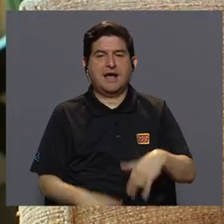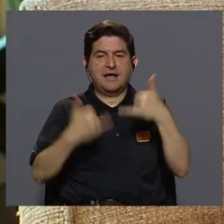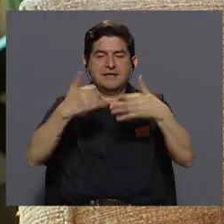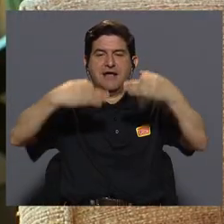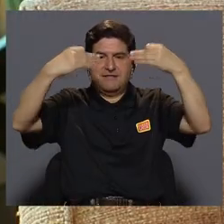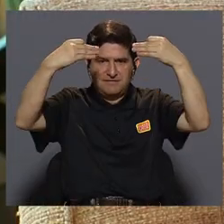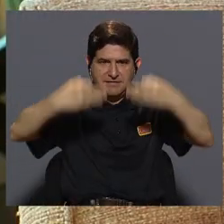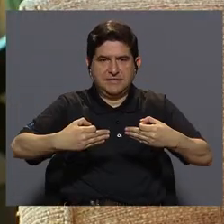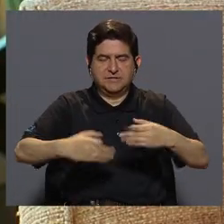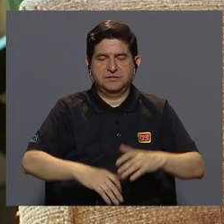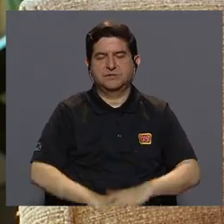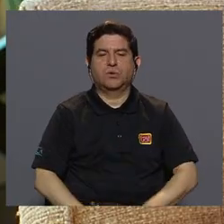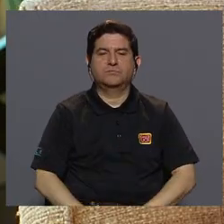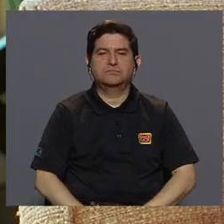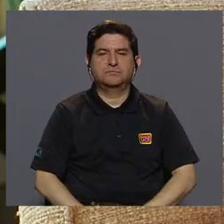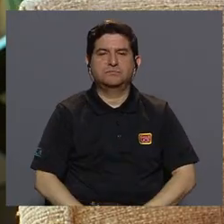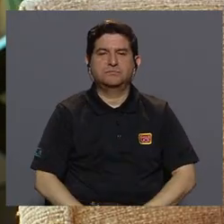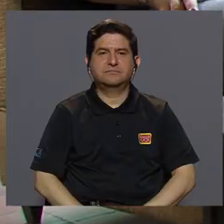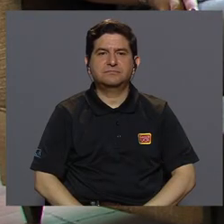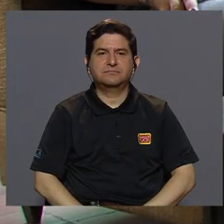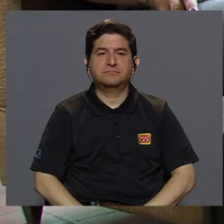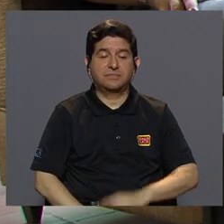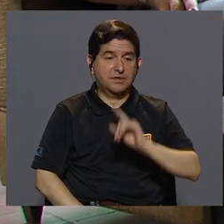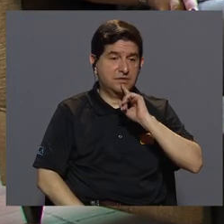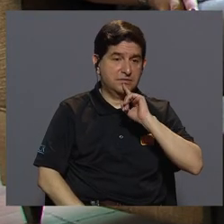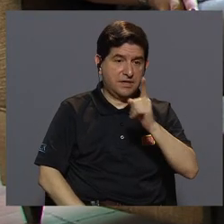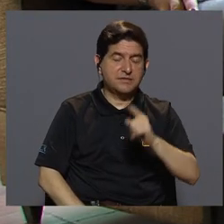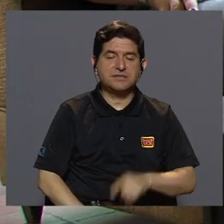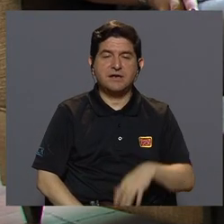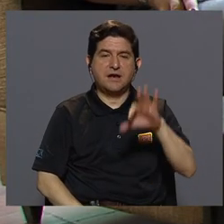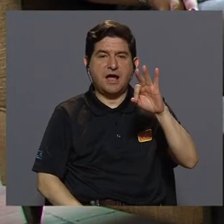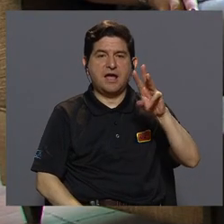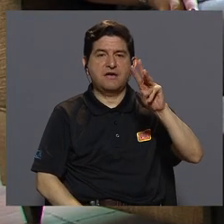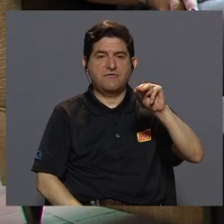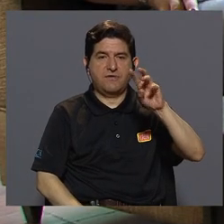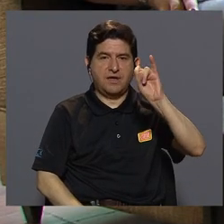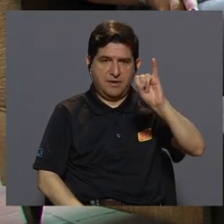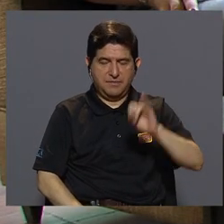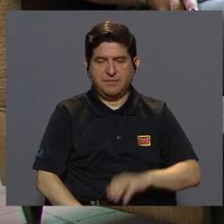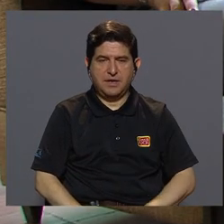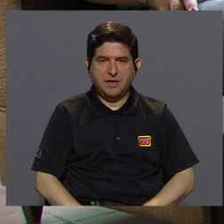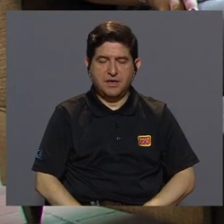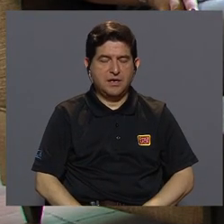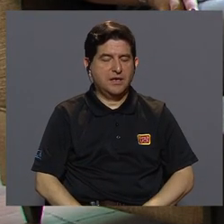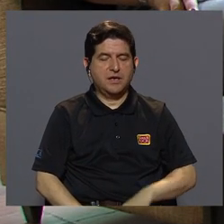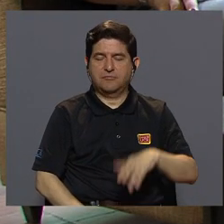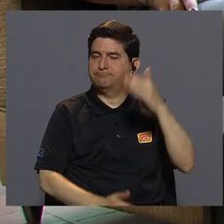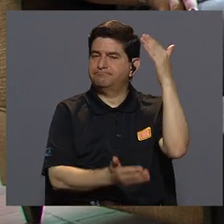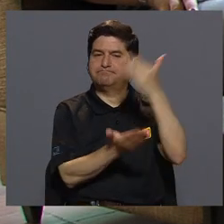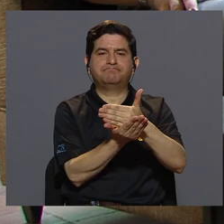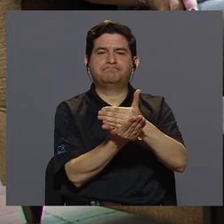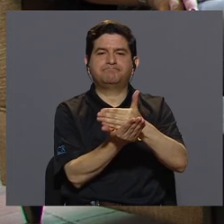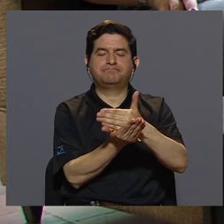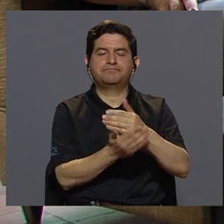donde se toma la decisión de decirle al fondo no más.